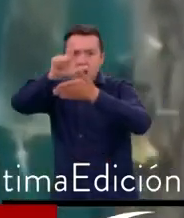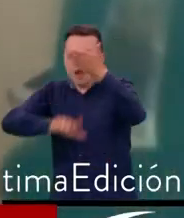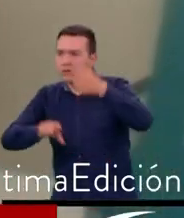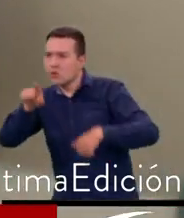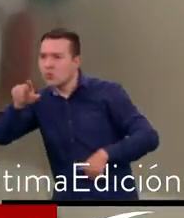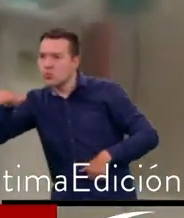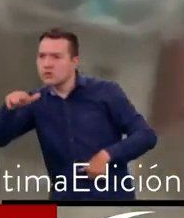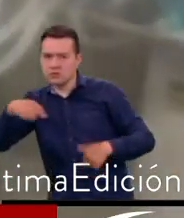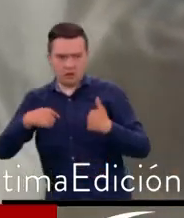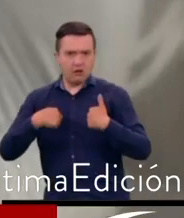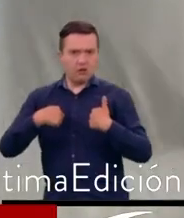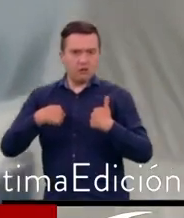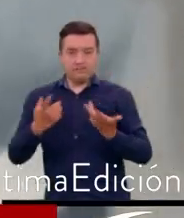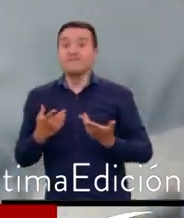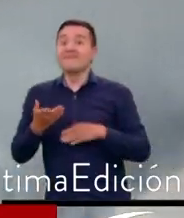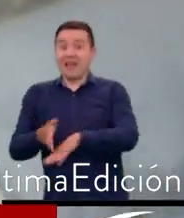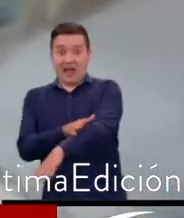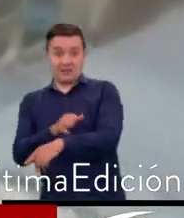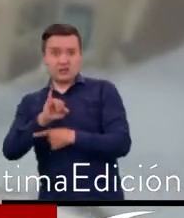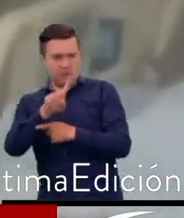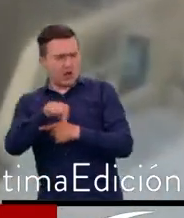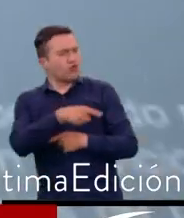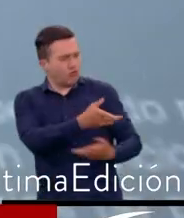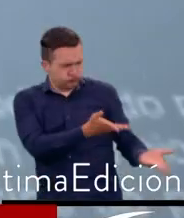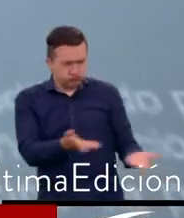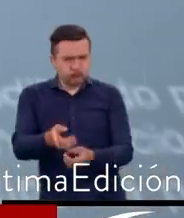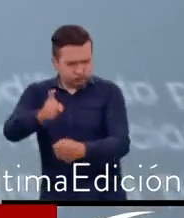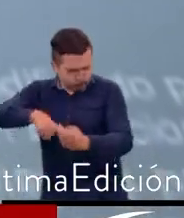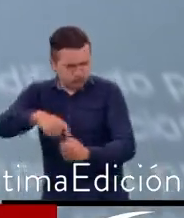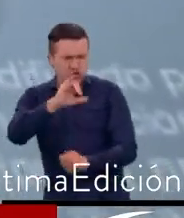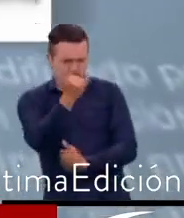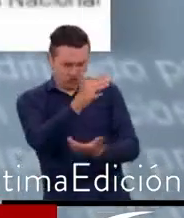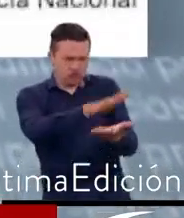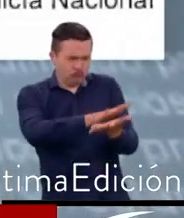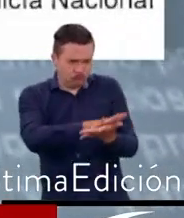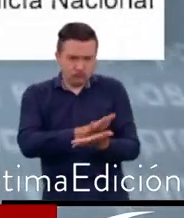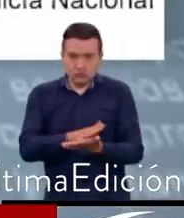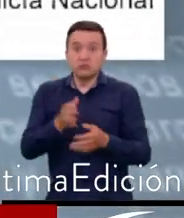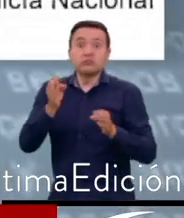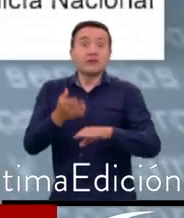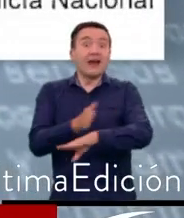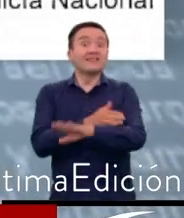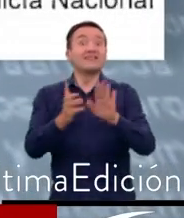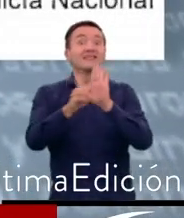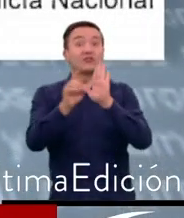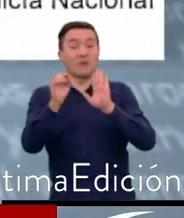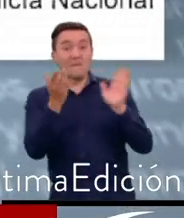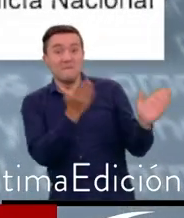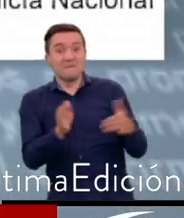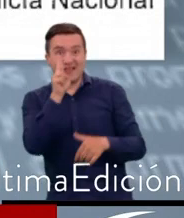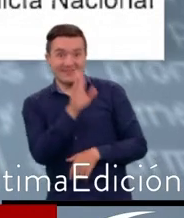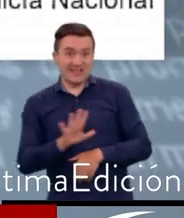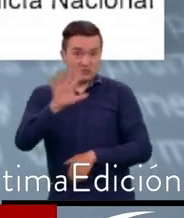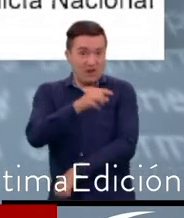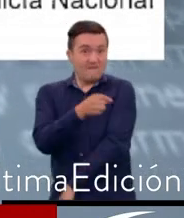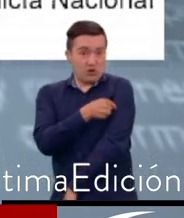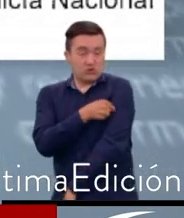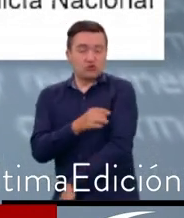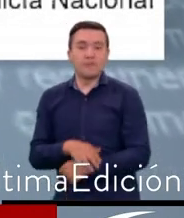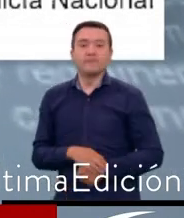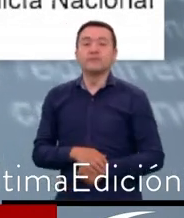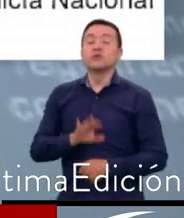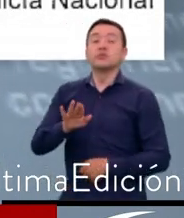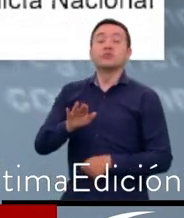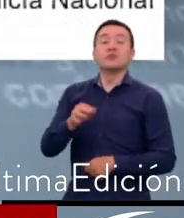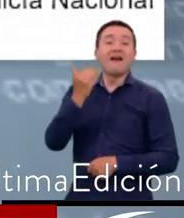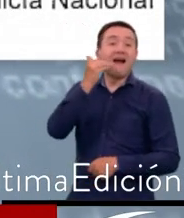las IPS les aseguraron que entrarían en esta primera lista, tal como también se incluyó en el decreto del Plan Nacional de Vacunación. Los médicos rurales